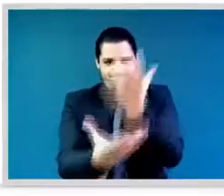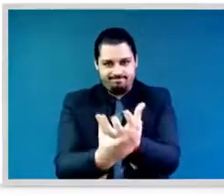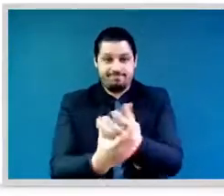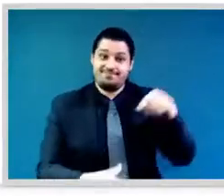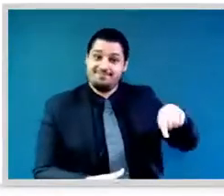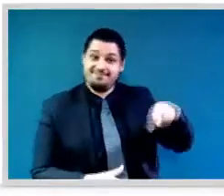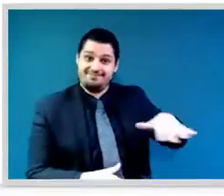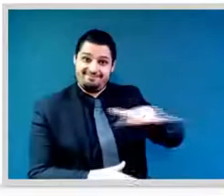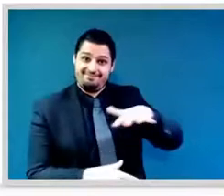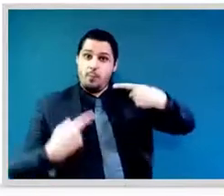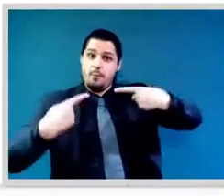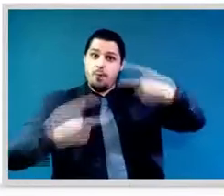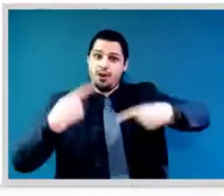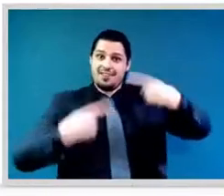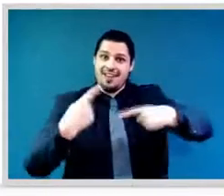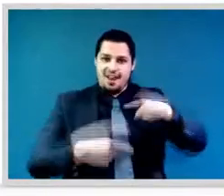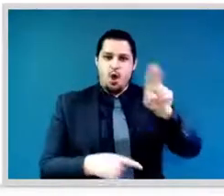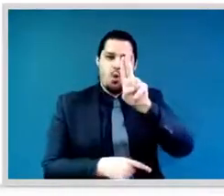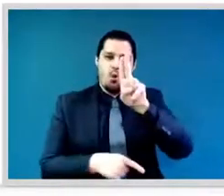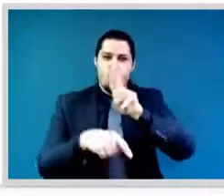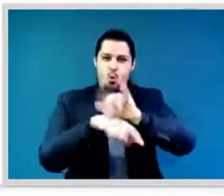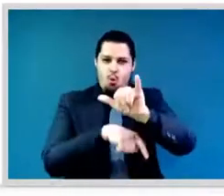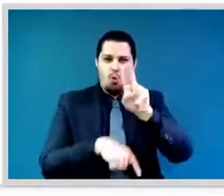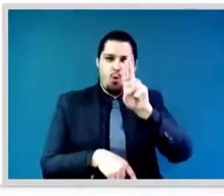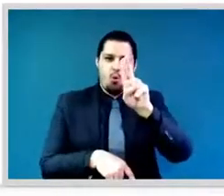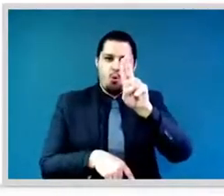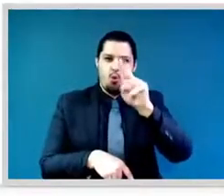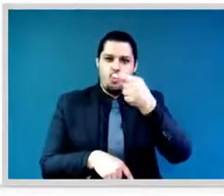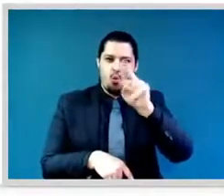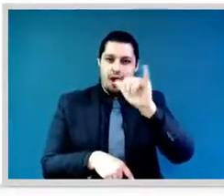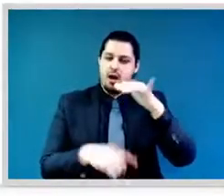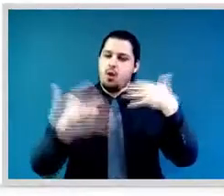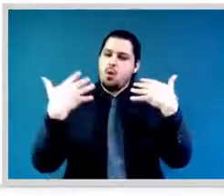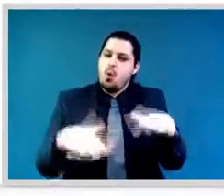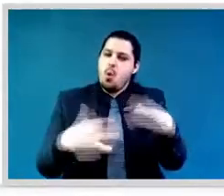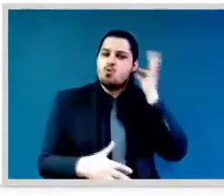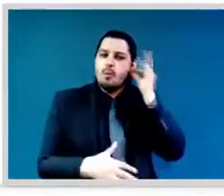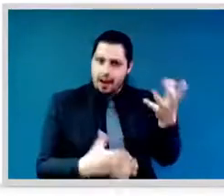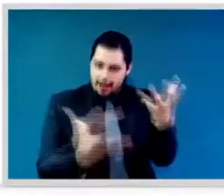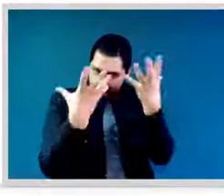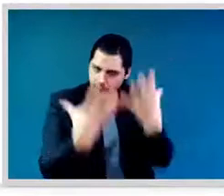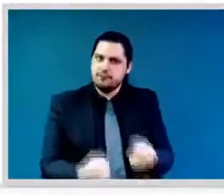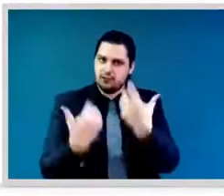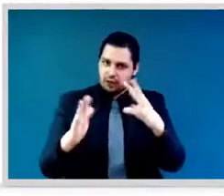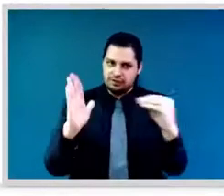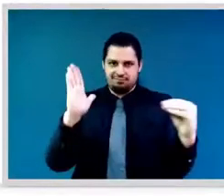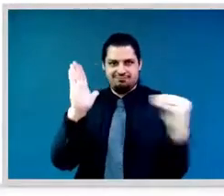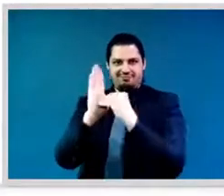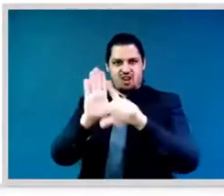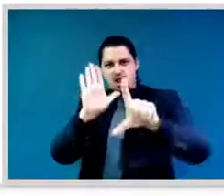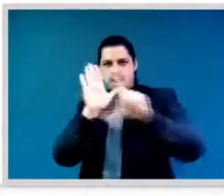en Uruguay las mujeres tuvimos desde el punto de vista normativo muy tempranamente nuestros derechos,